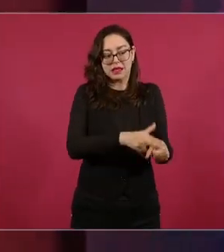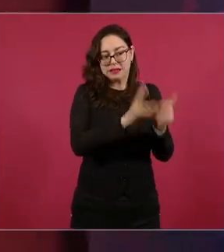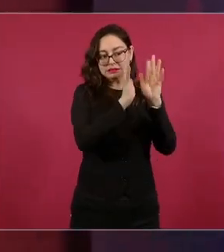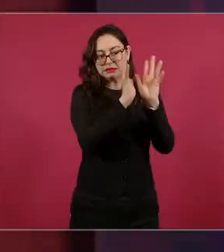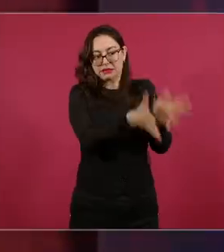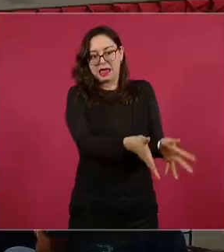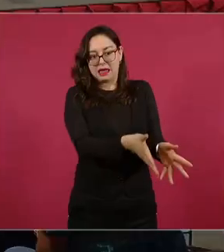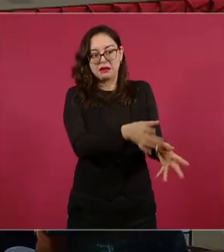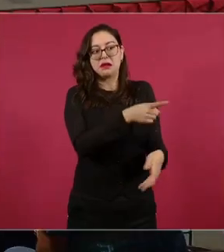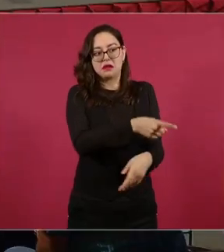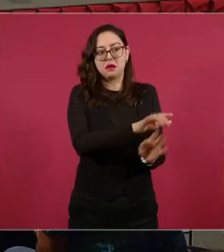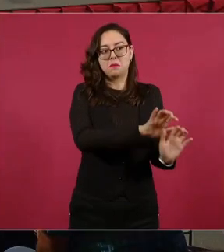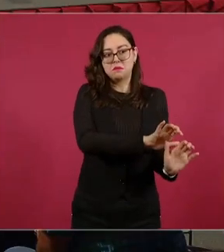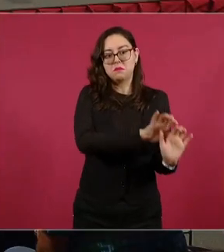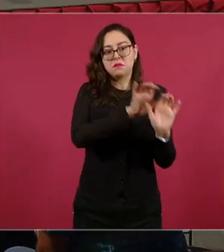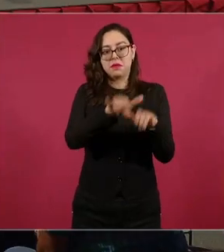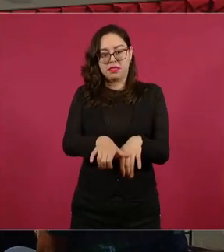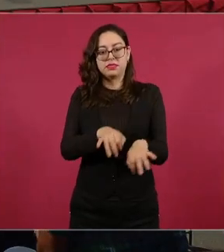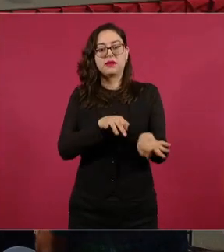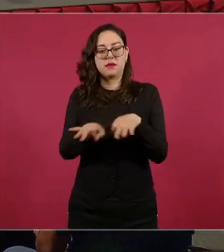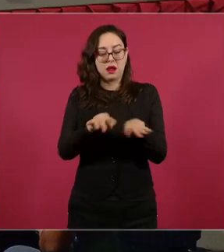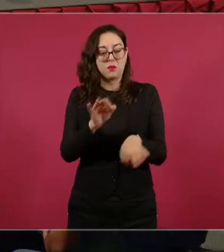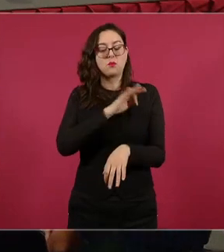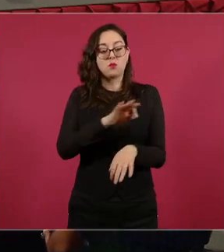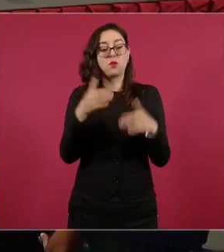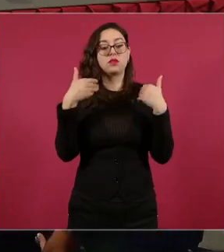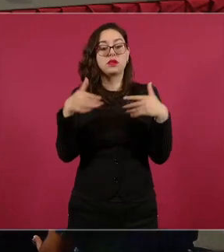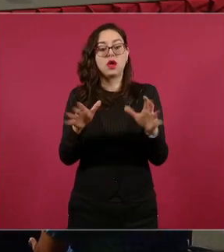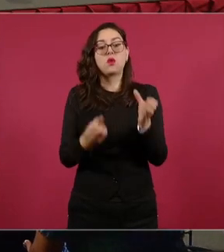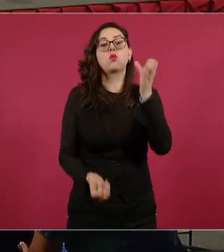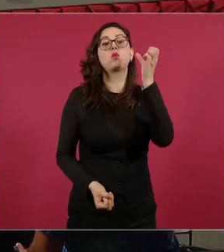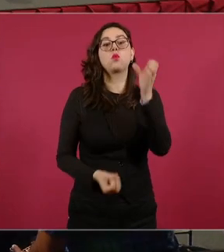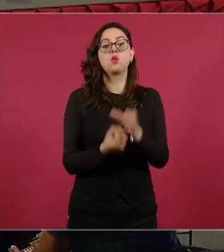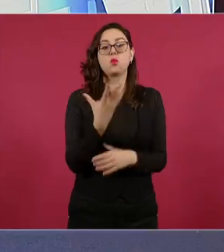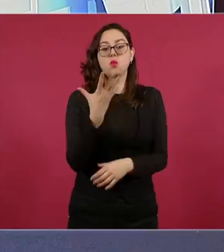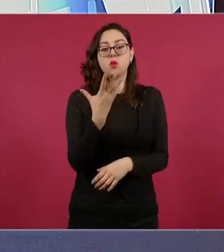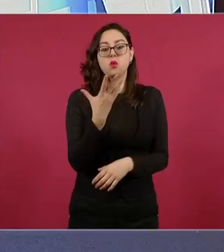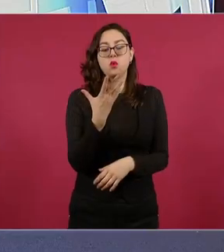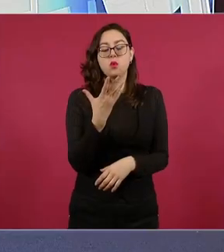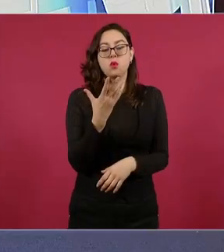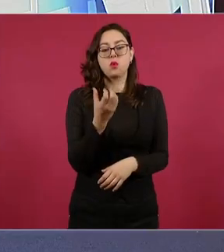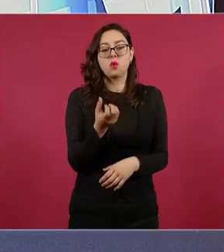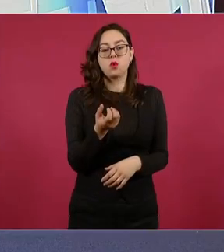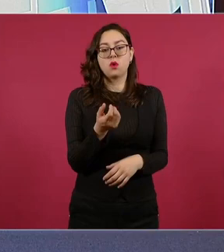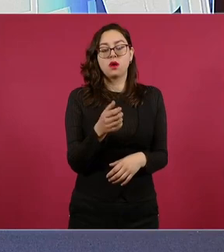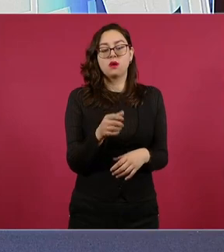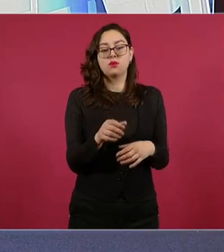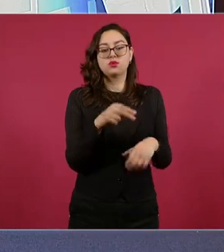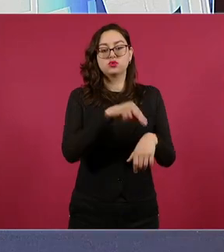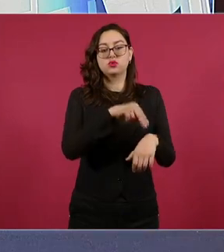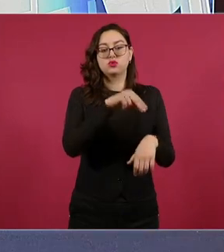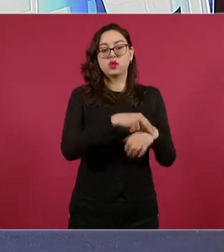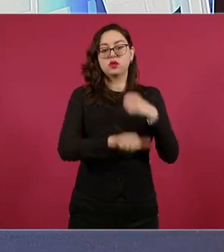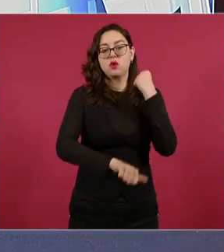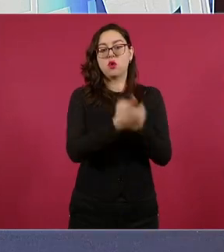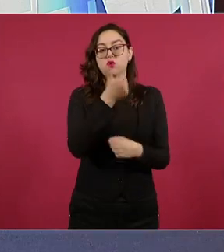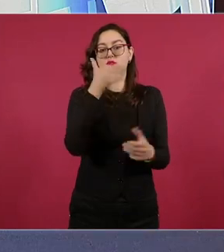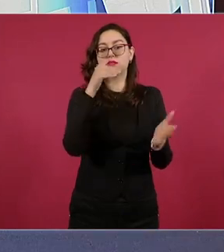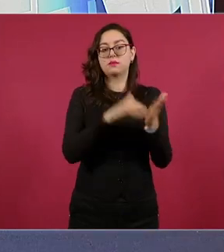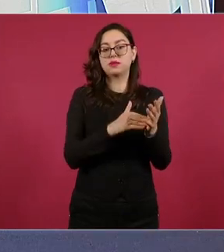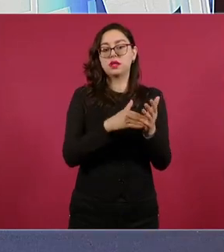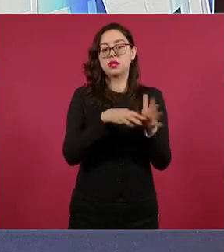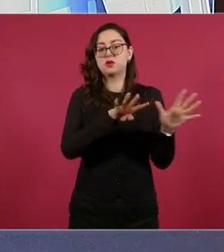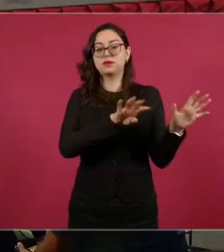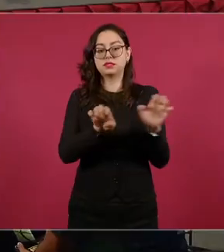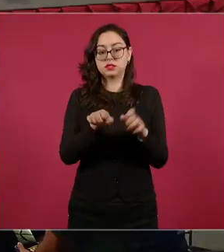médicas. Así, hubo un egreso de 11 mil 906 entre salud y el Seguro Social.